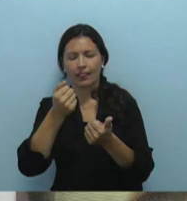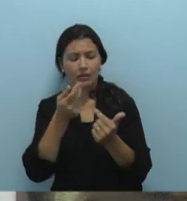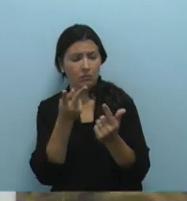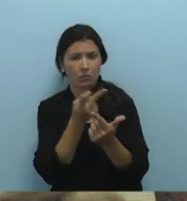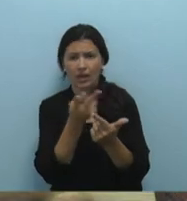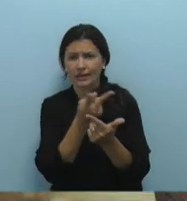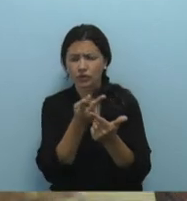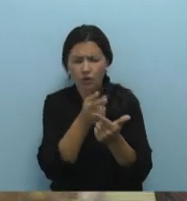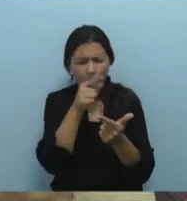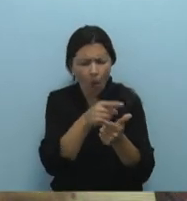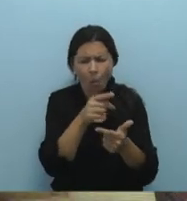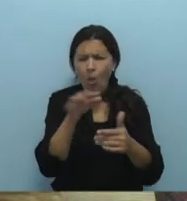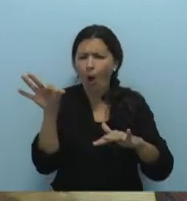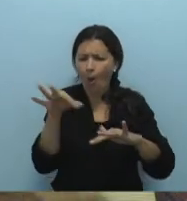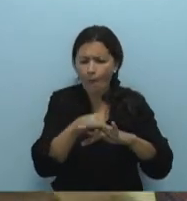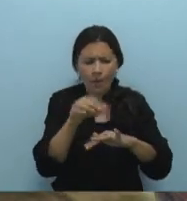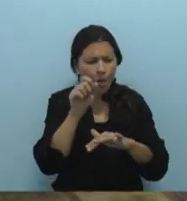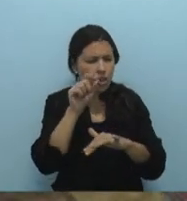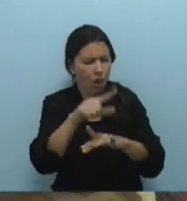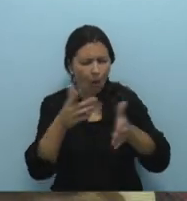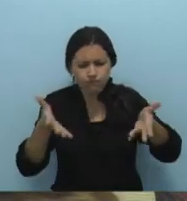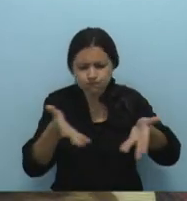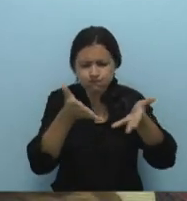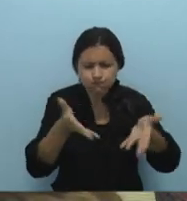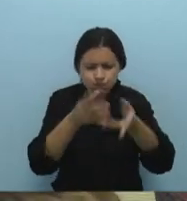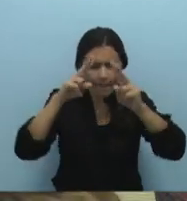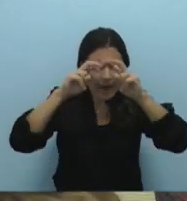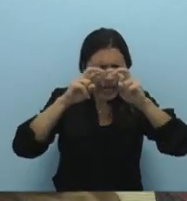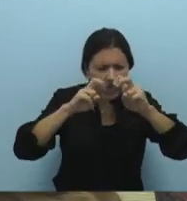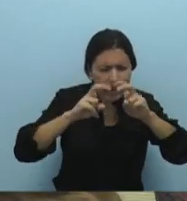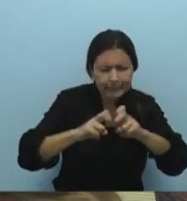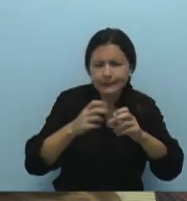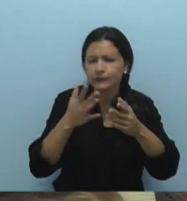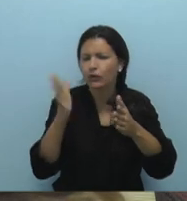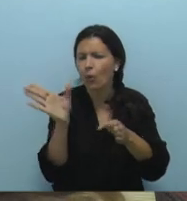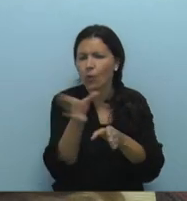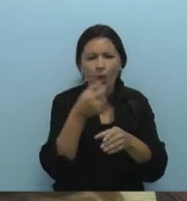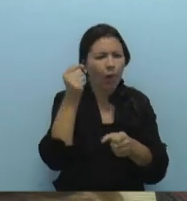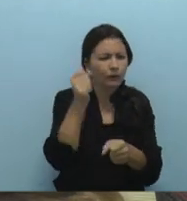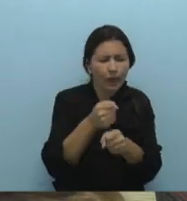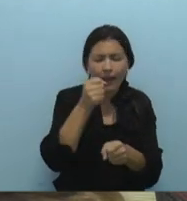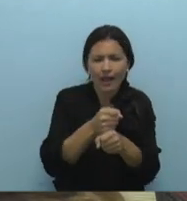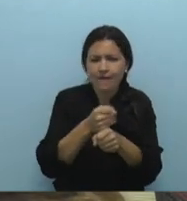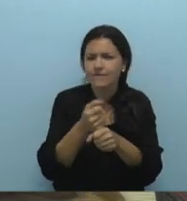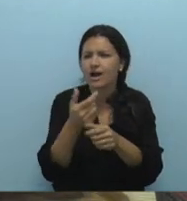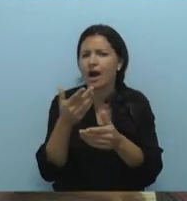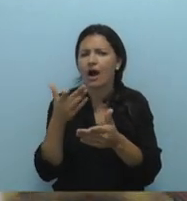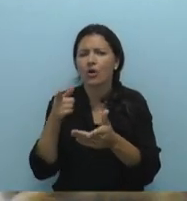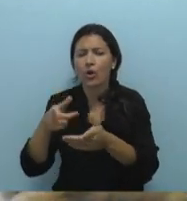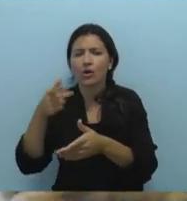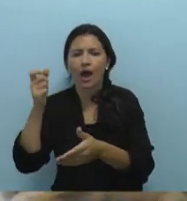investigación, sino que lograron la imputación, el procesamiento y, en definitiva, la